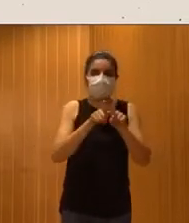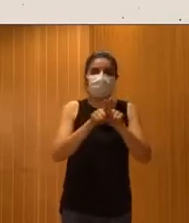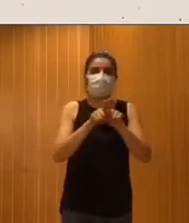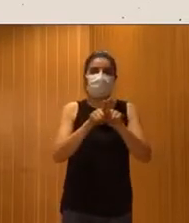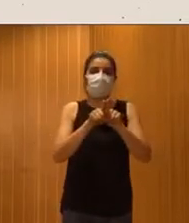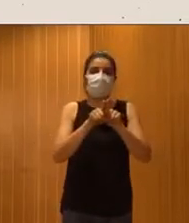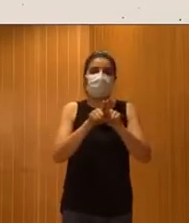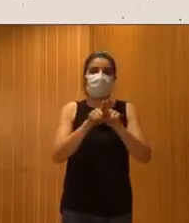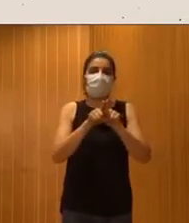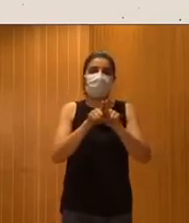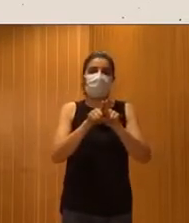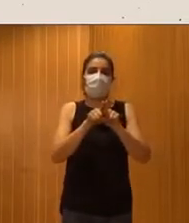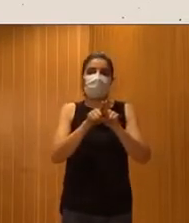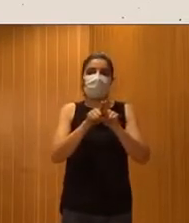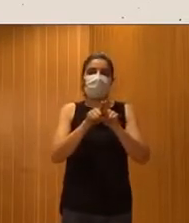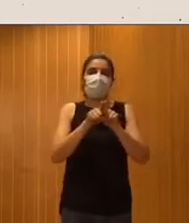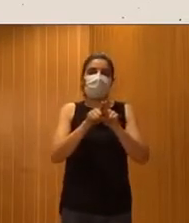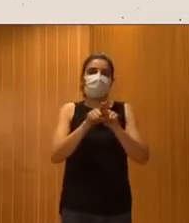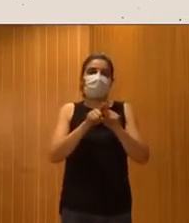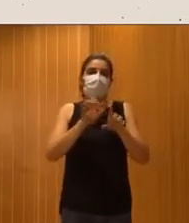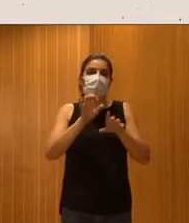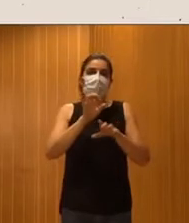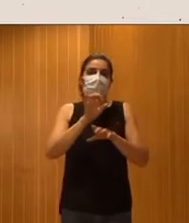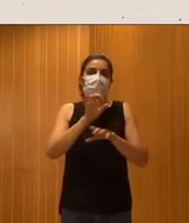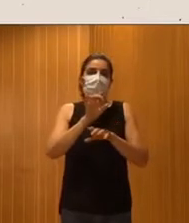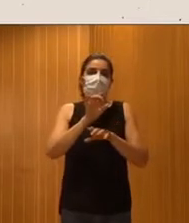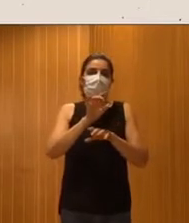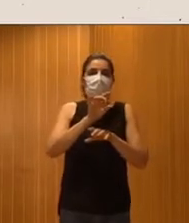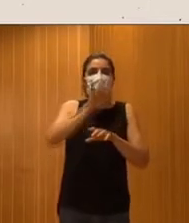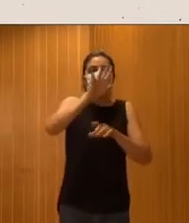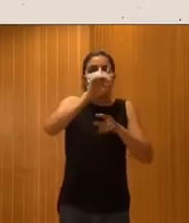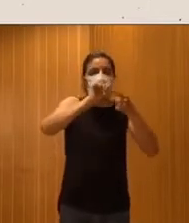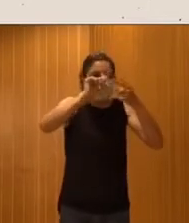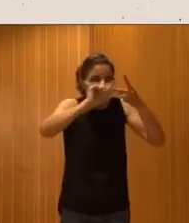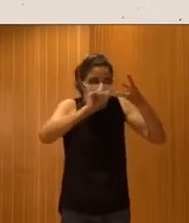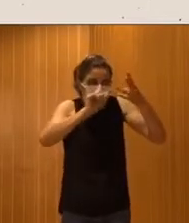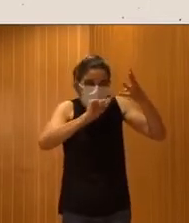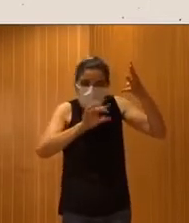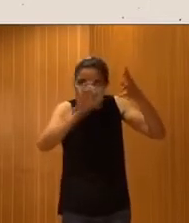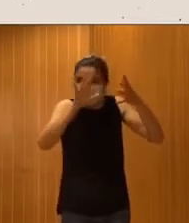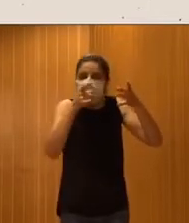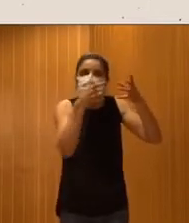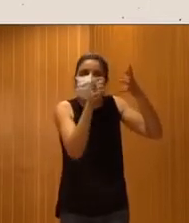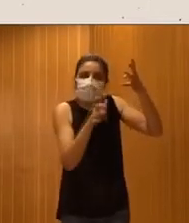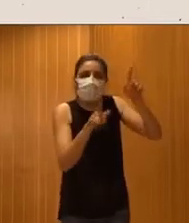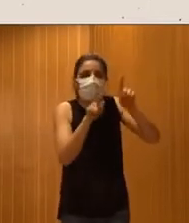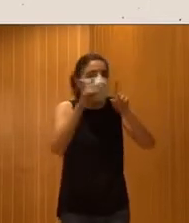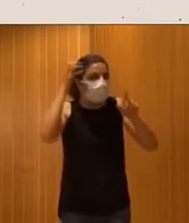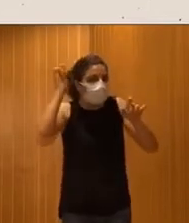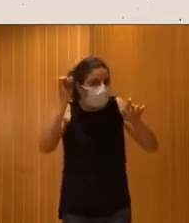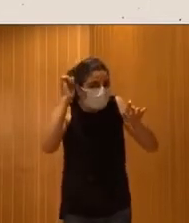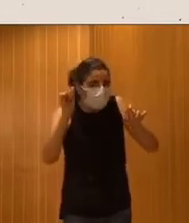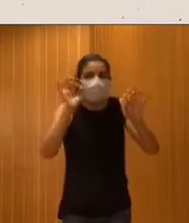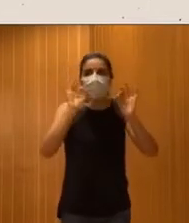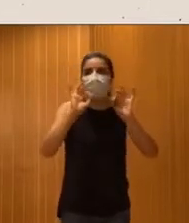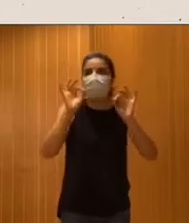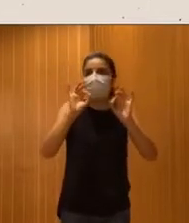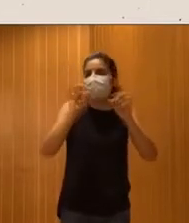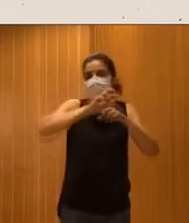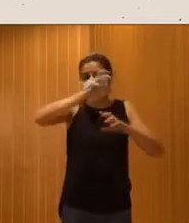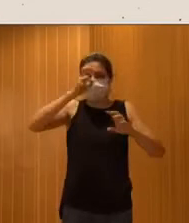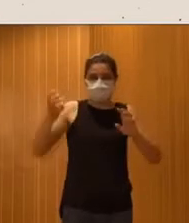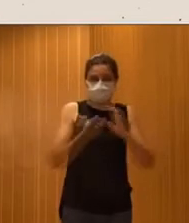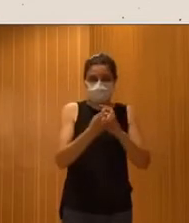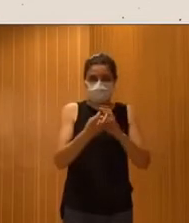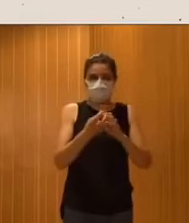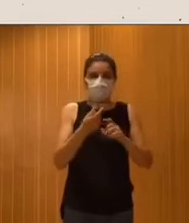de Cohen-Mansfield, pues estamos hablando, no sé si son unos 15 ítems distintos, como escupir, tirar el pelo, poner zancadillas, etcétera,